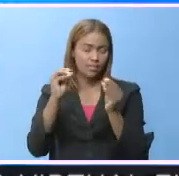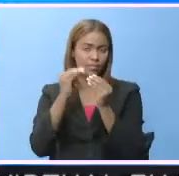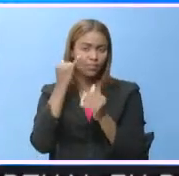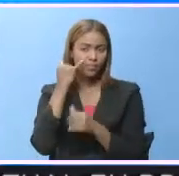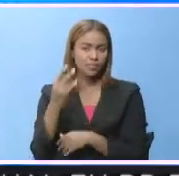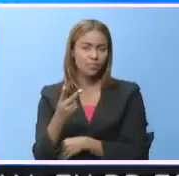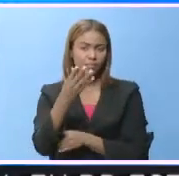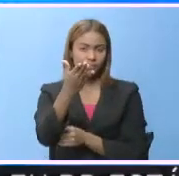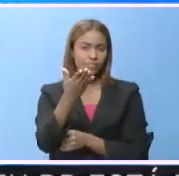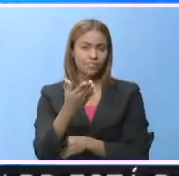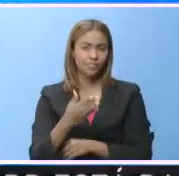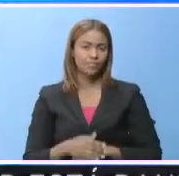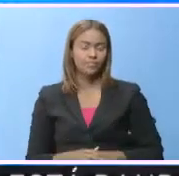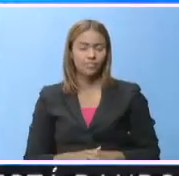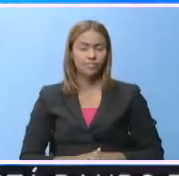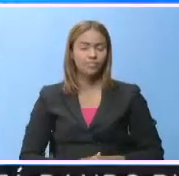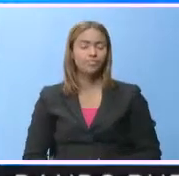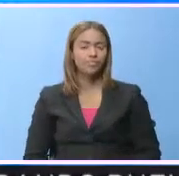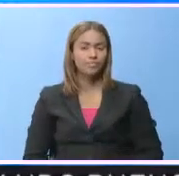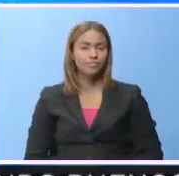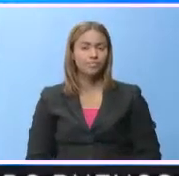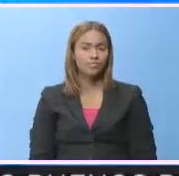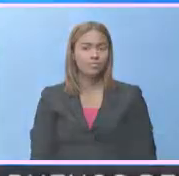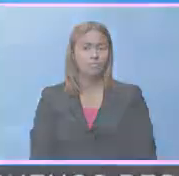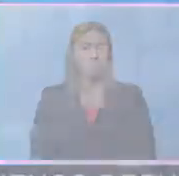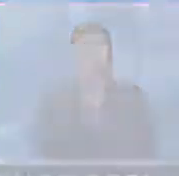esta y otras informaciones. Adelante, Melvin.